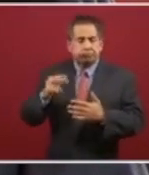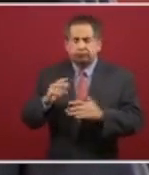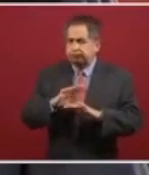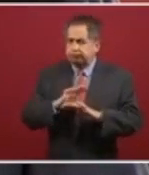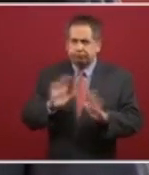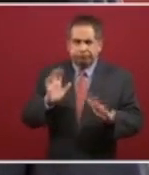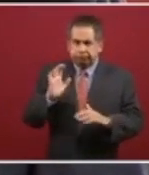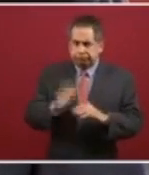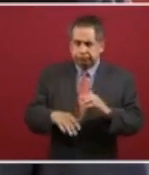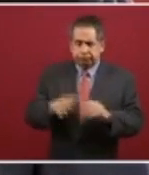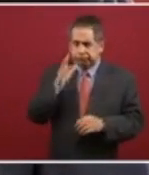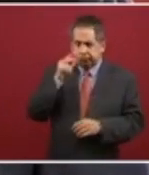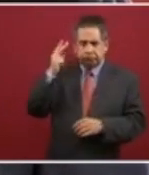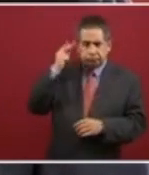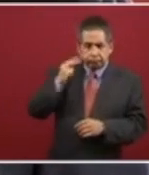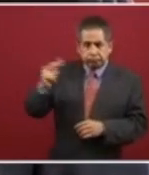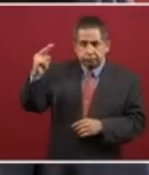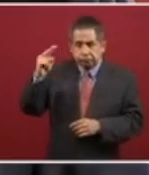terminó.